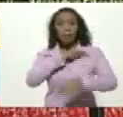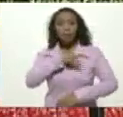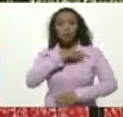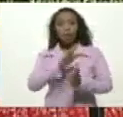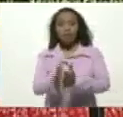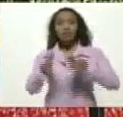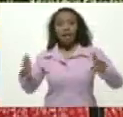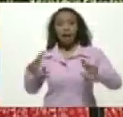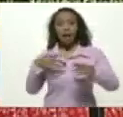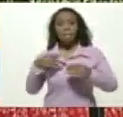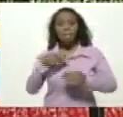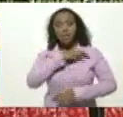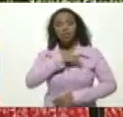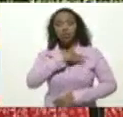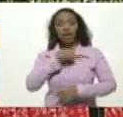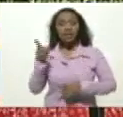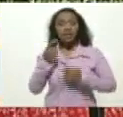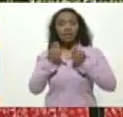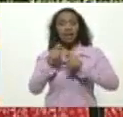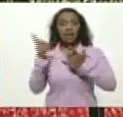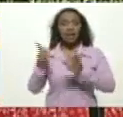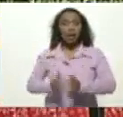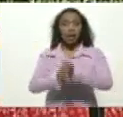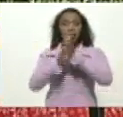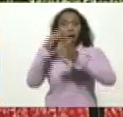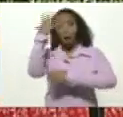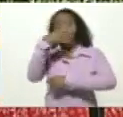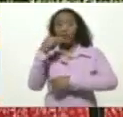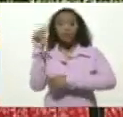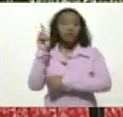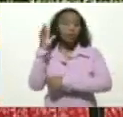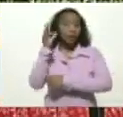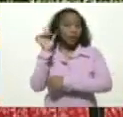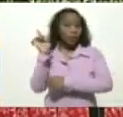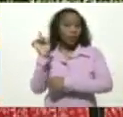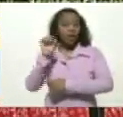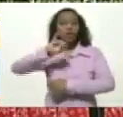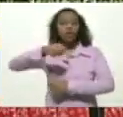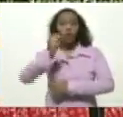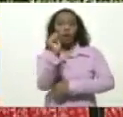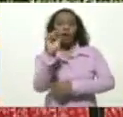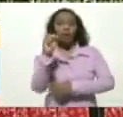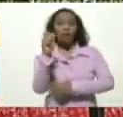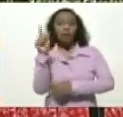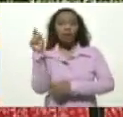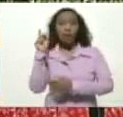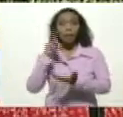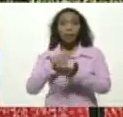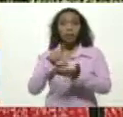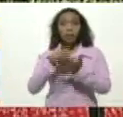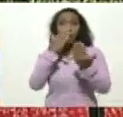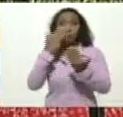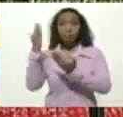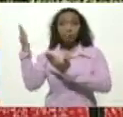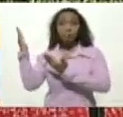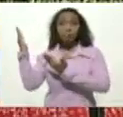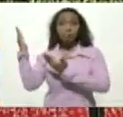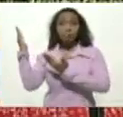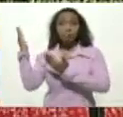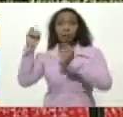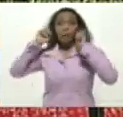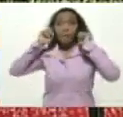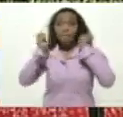Grandes Misiones. Se trata de esta lideresa joven venezolana, Joana Carrillo. Aquí presente, Joana. Quítate la